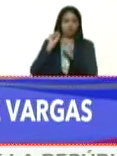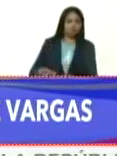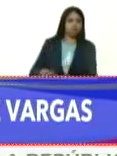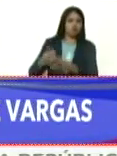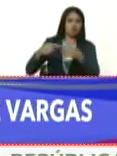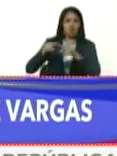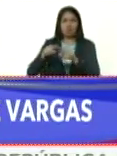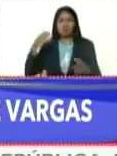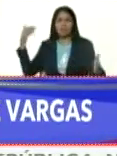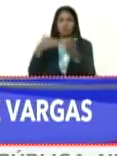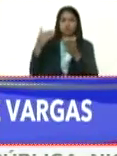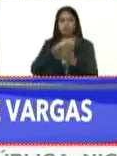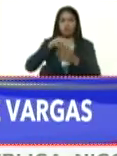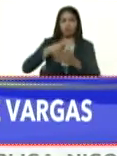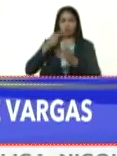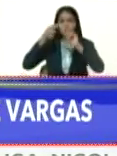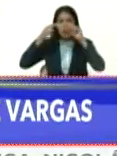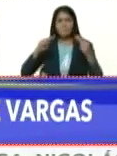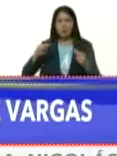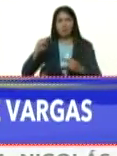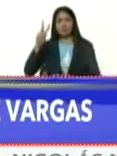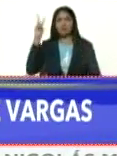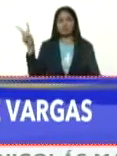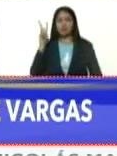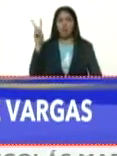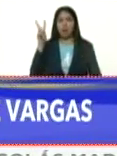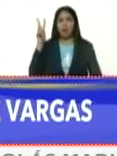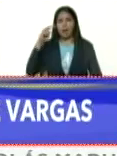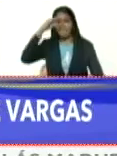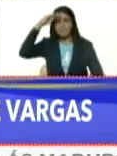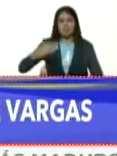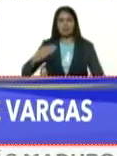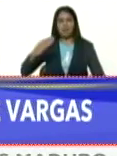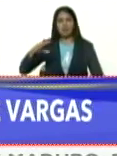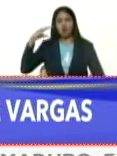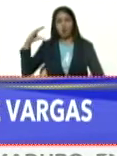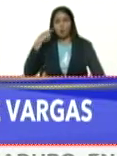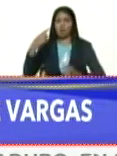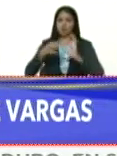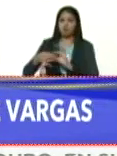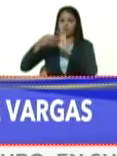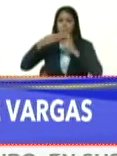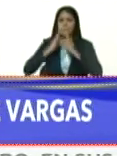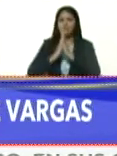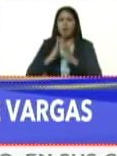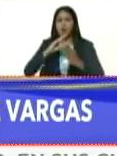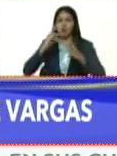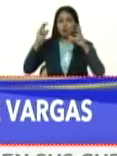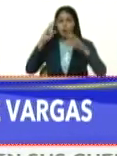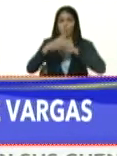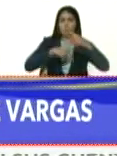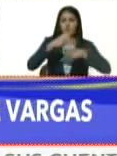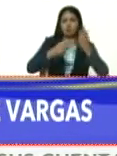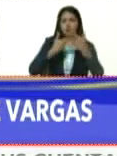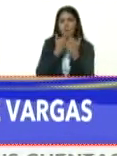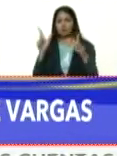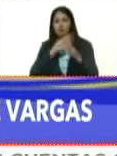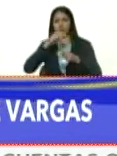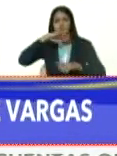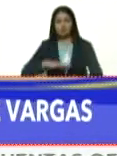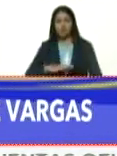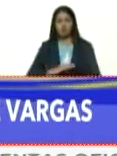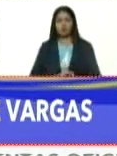de meterse con la paz de Venezuela. Militares de Colombia, contamos con ustedes para un nuevo y gran proceso de liberación